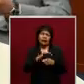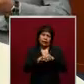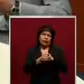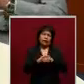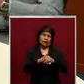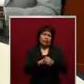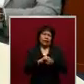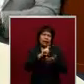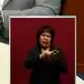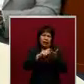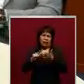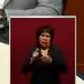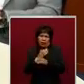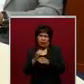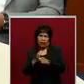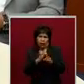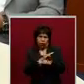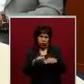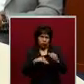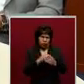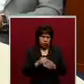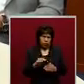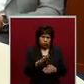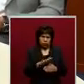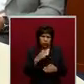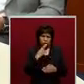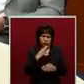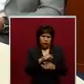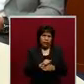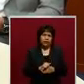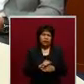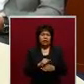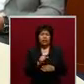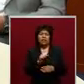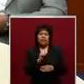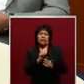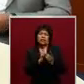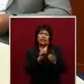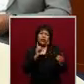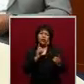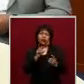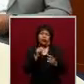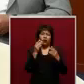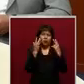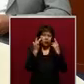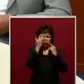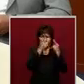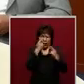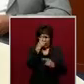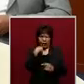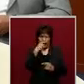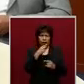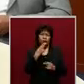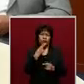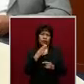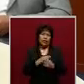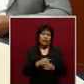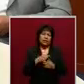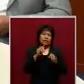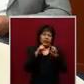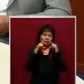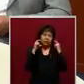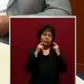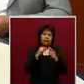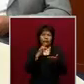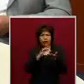manos, desinfectar y limpiar objetos de superficies de uso común, mantener una sana distancia, no tocarse la cara y sobre todo utilizar el